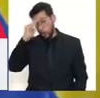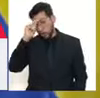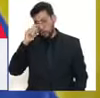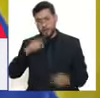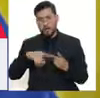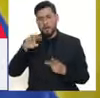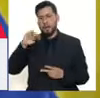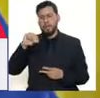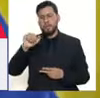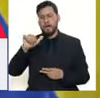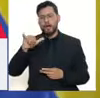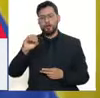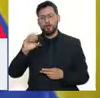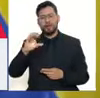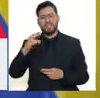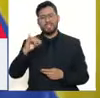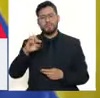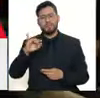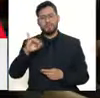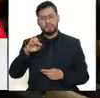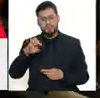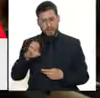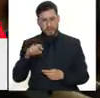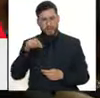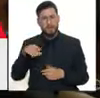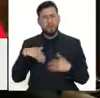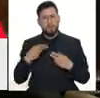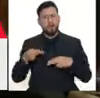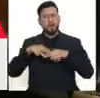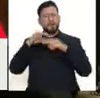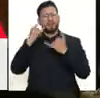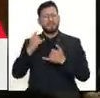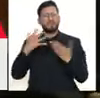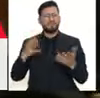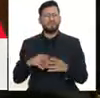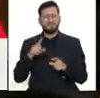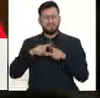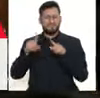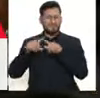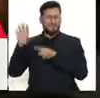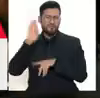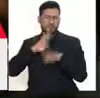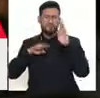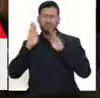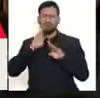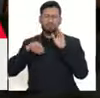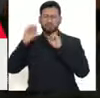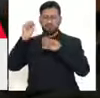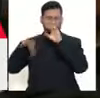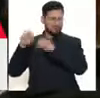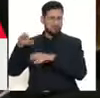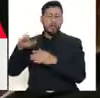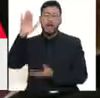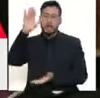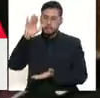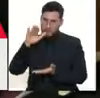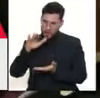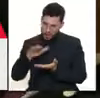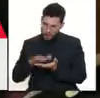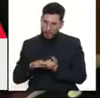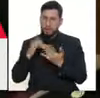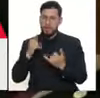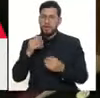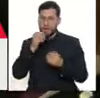Mayo Chinchipe, y redoblar esfuerzos para disminuir la contaminación y remediar